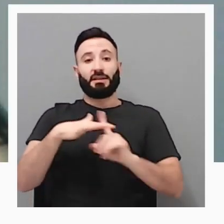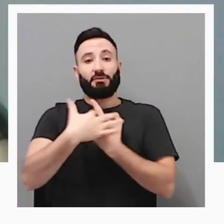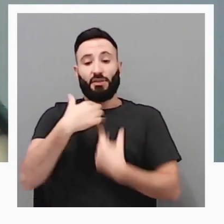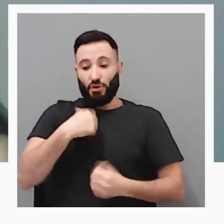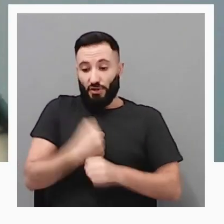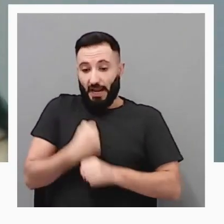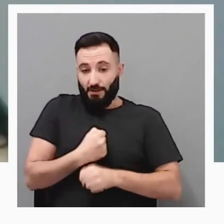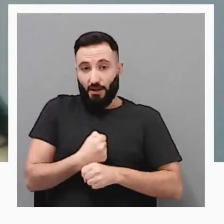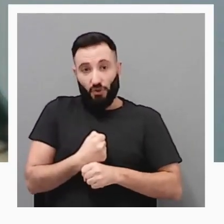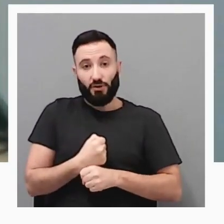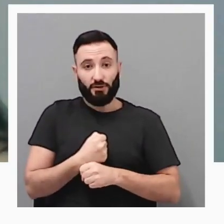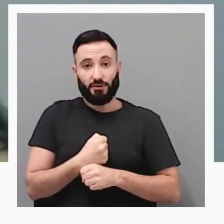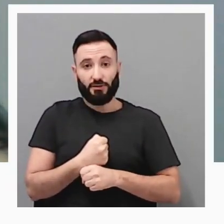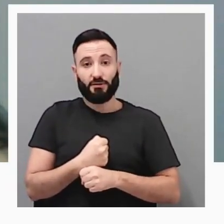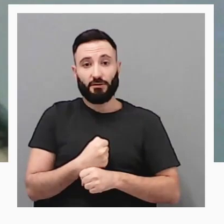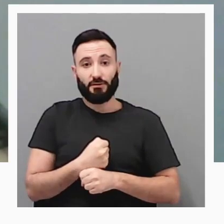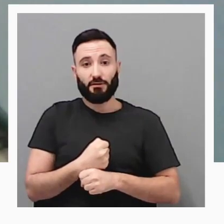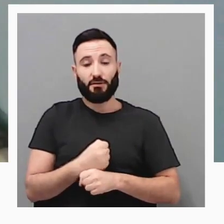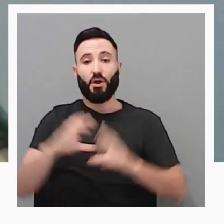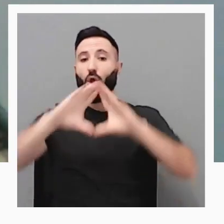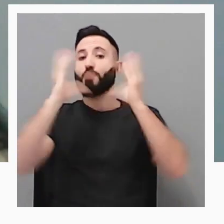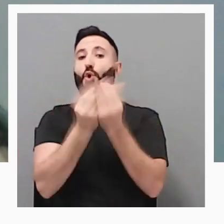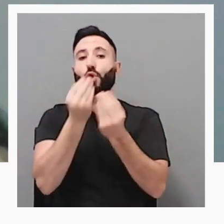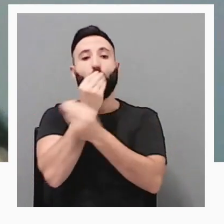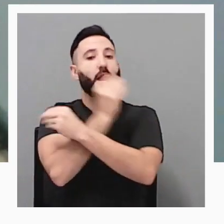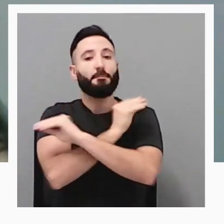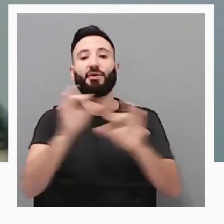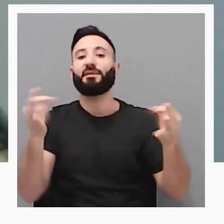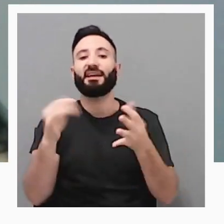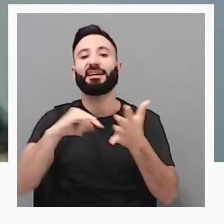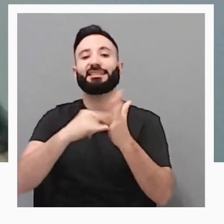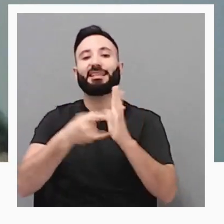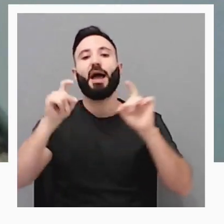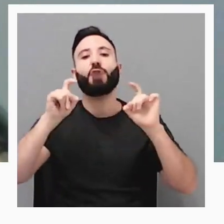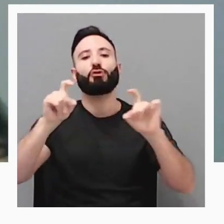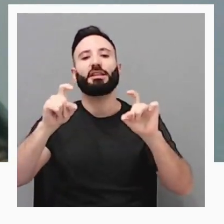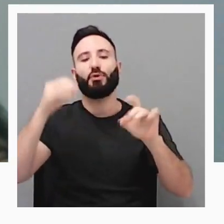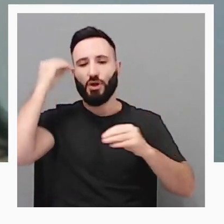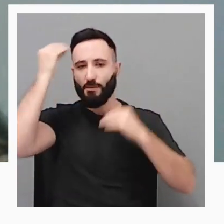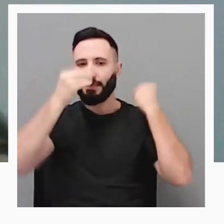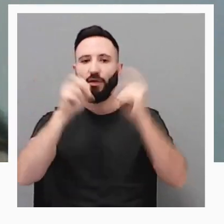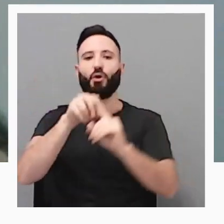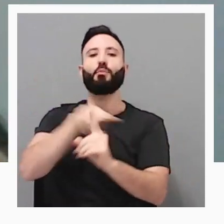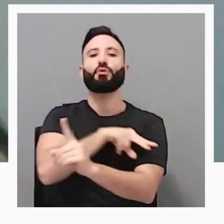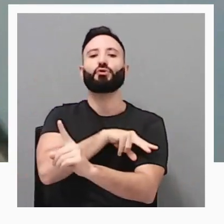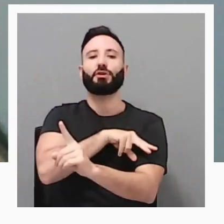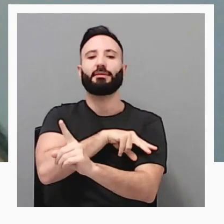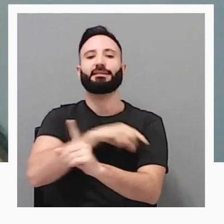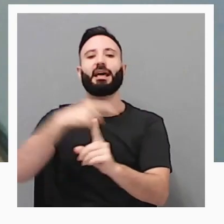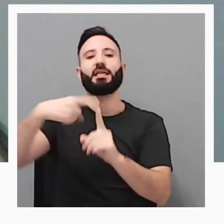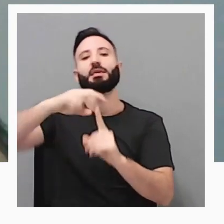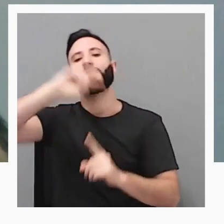actuamos, el mundo ideal sería que el sistema educativo fuera pensado desde un punto de vista de diversidad e